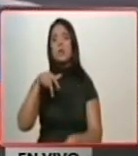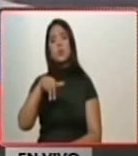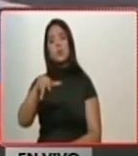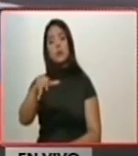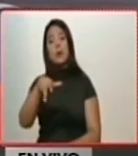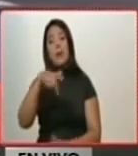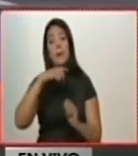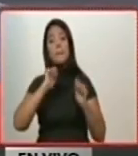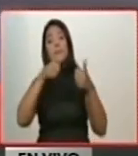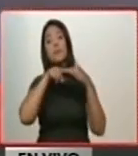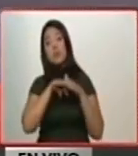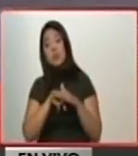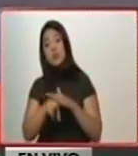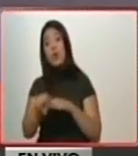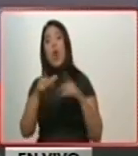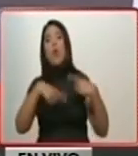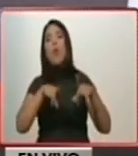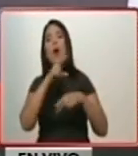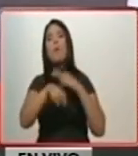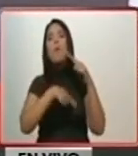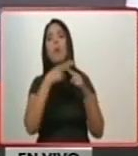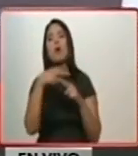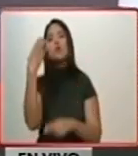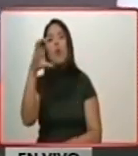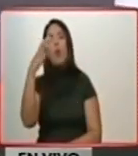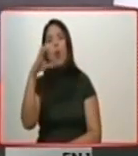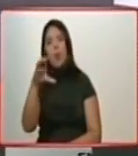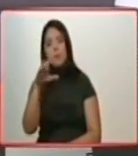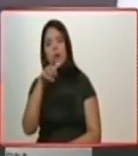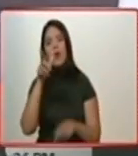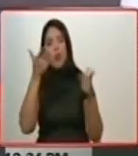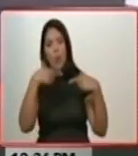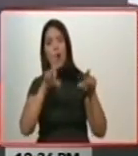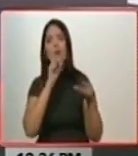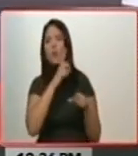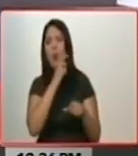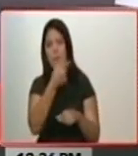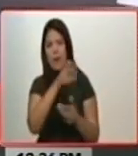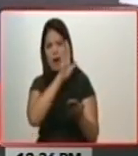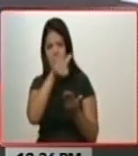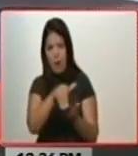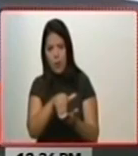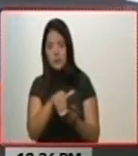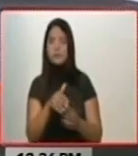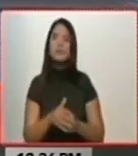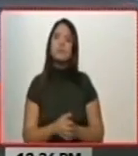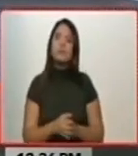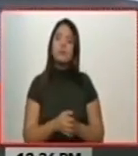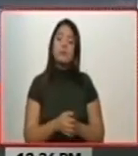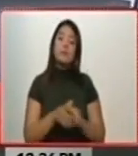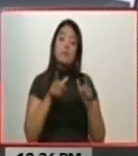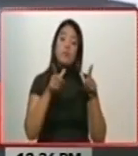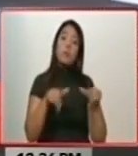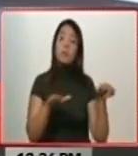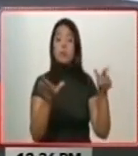la entrada ya de Puerto Colombia, todo eso, bulevar, un gran bulevar, el estadio